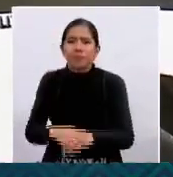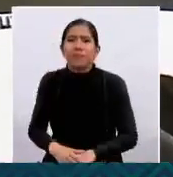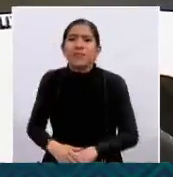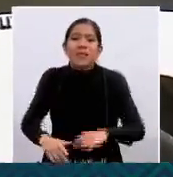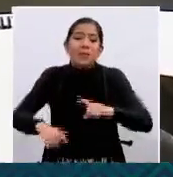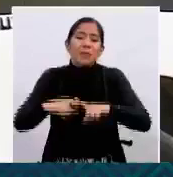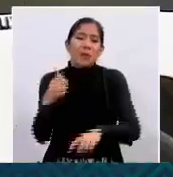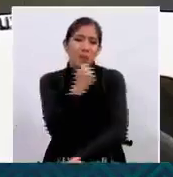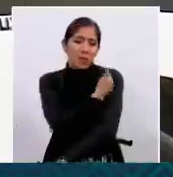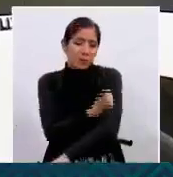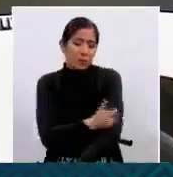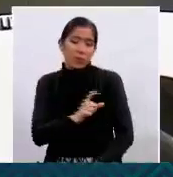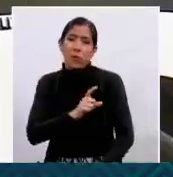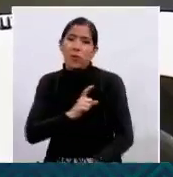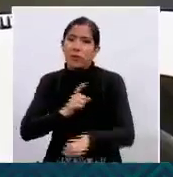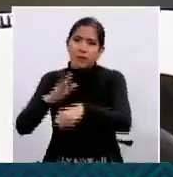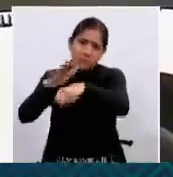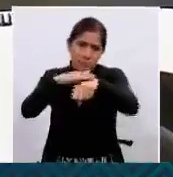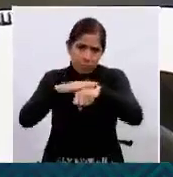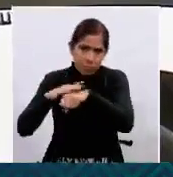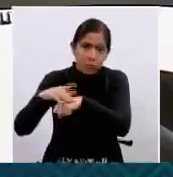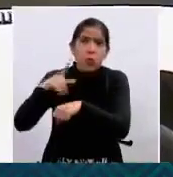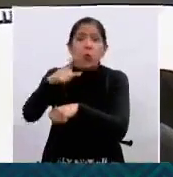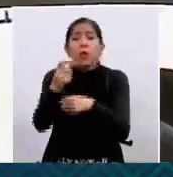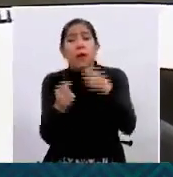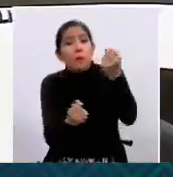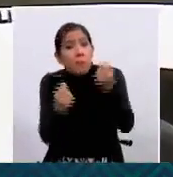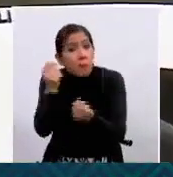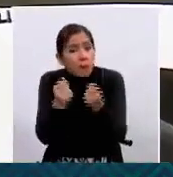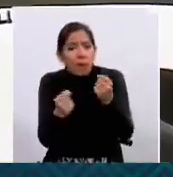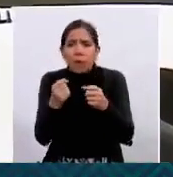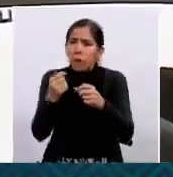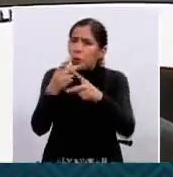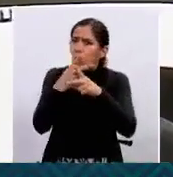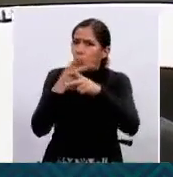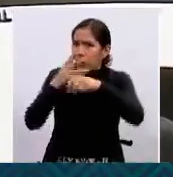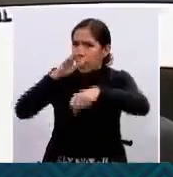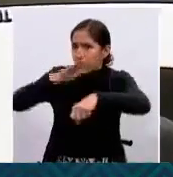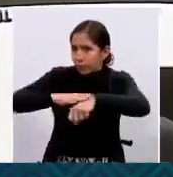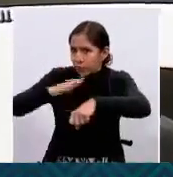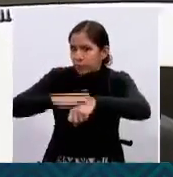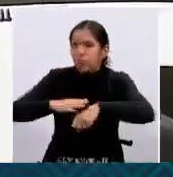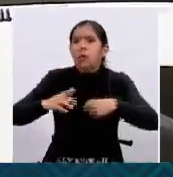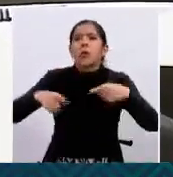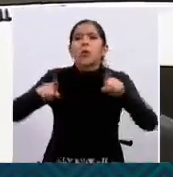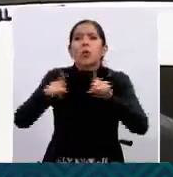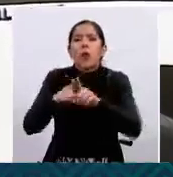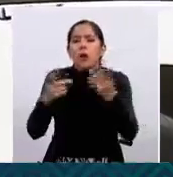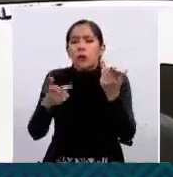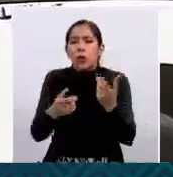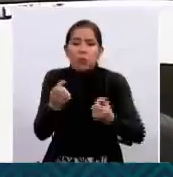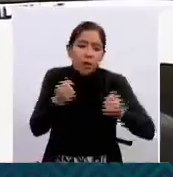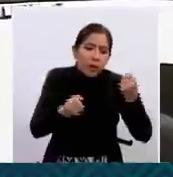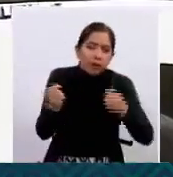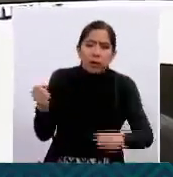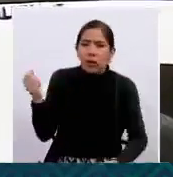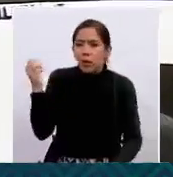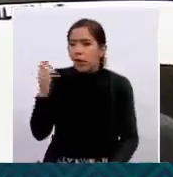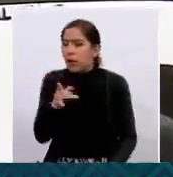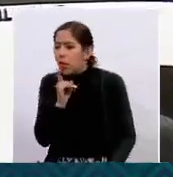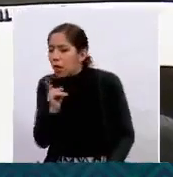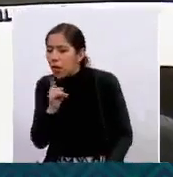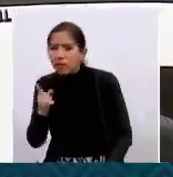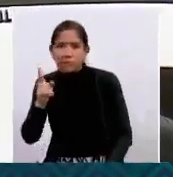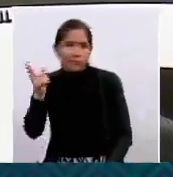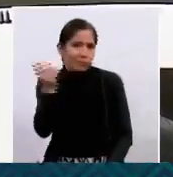policiales también han recomendado que los señores conductores deben de tener bastante precaución a la hora de consumir bebidas alcohólicas y sobre todo tener